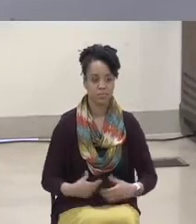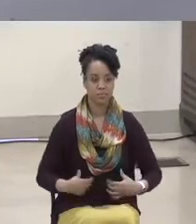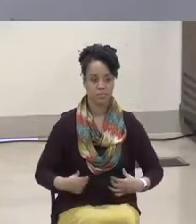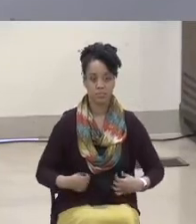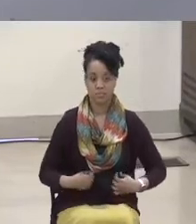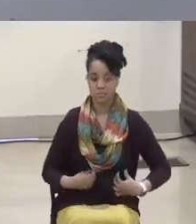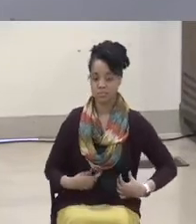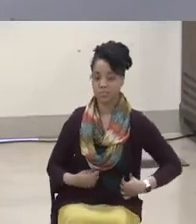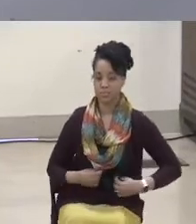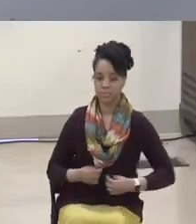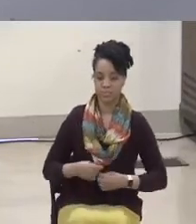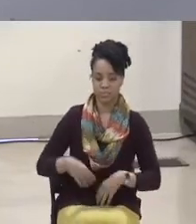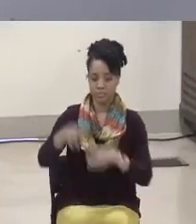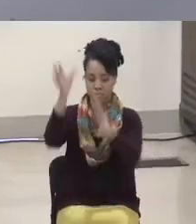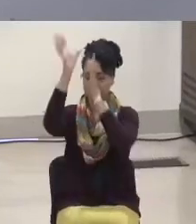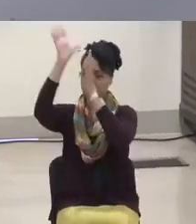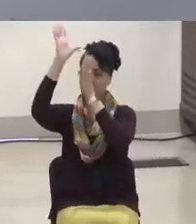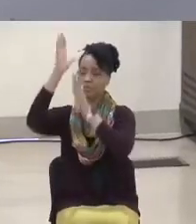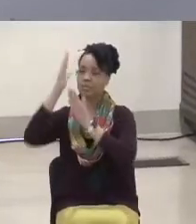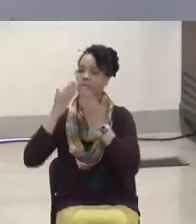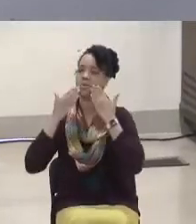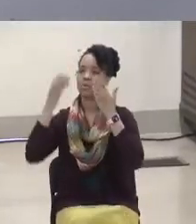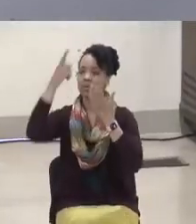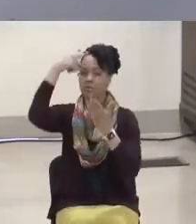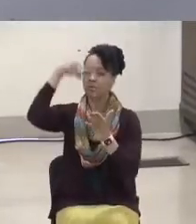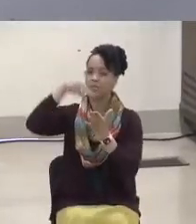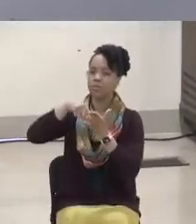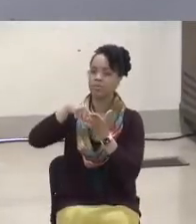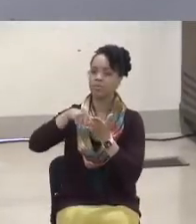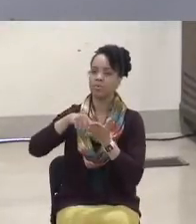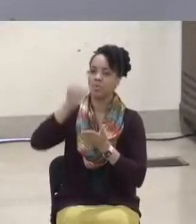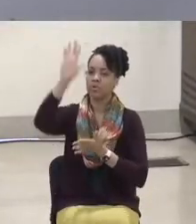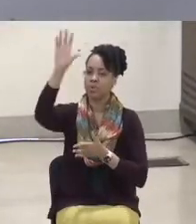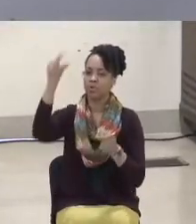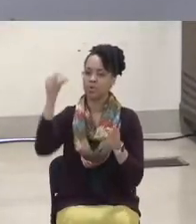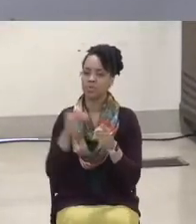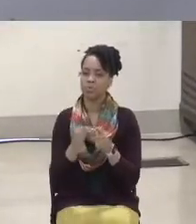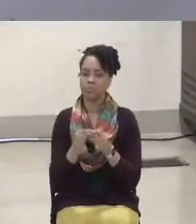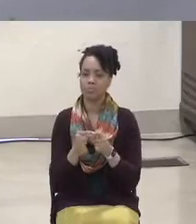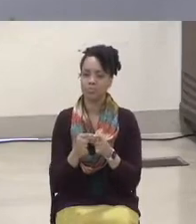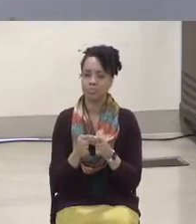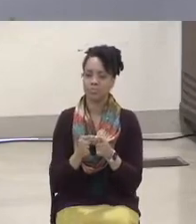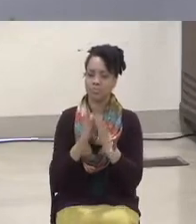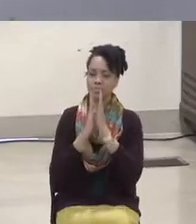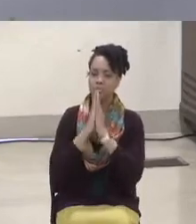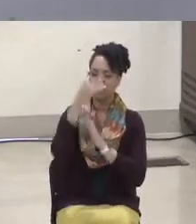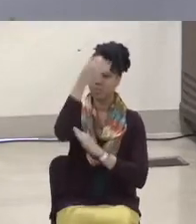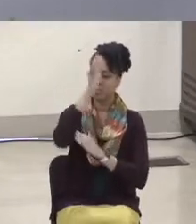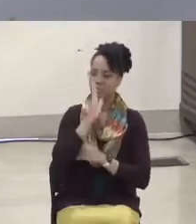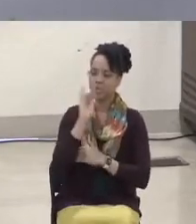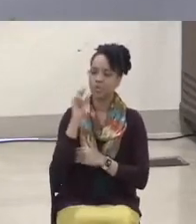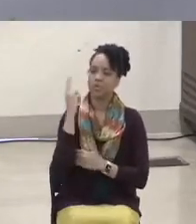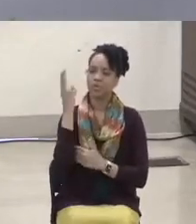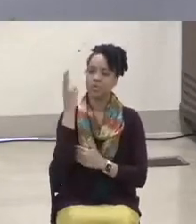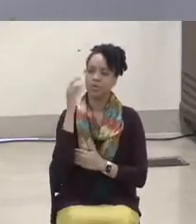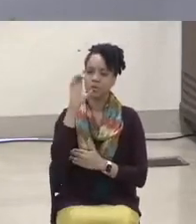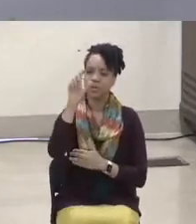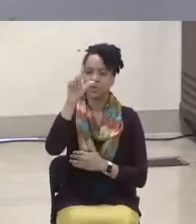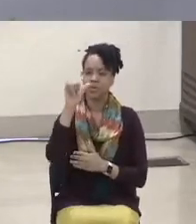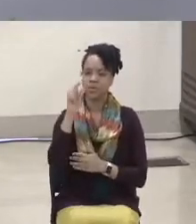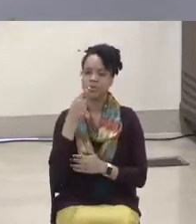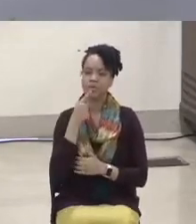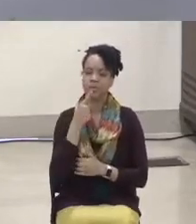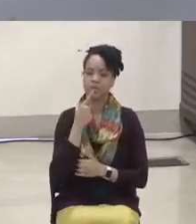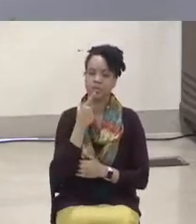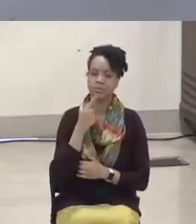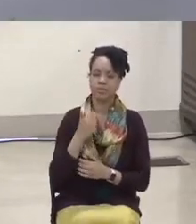Father, we say thank you for this, your word. Padre, decimos gracias por esta tu palabra. I pray, God, that you use these lips of clay. Oro,